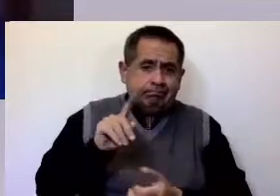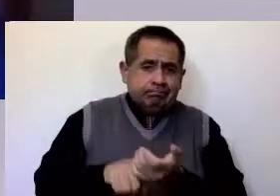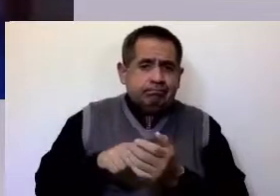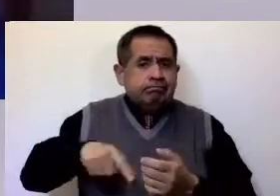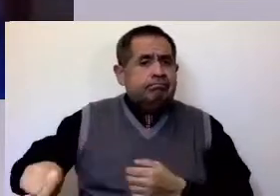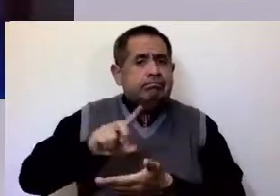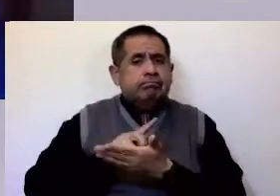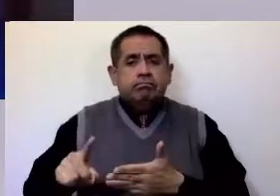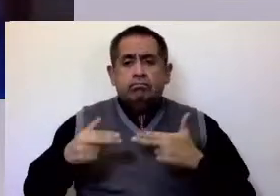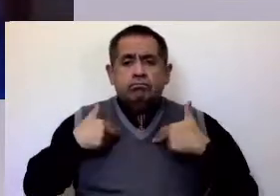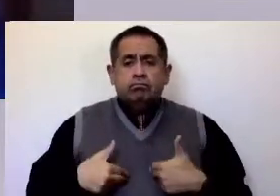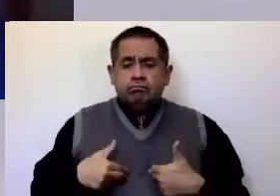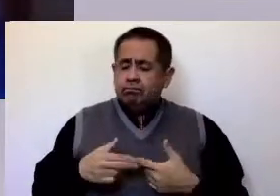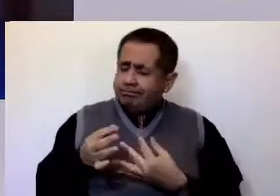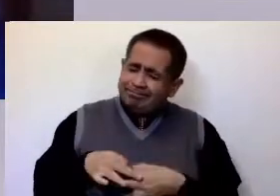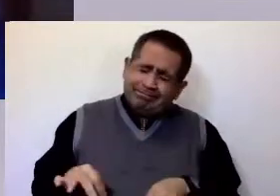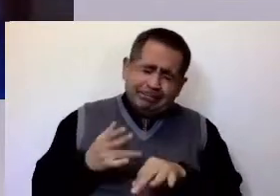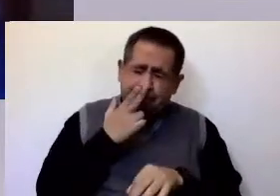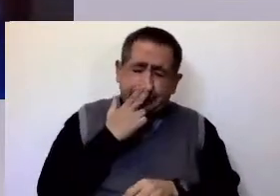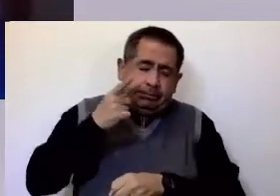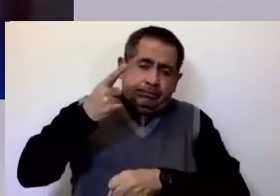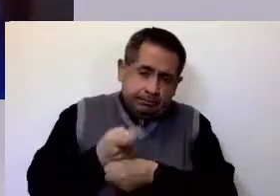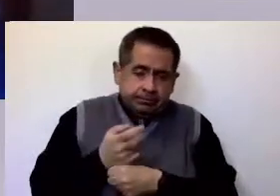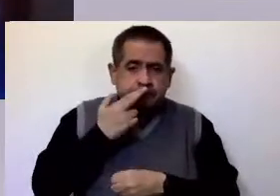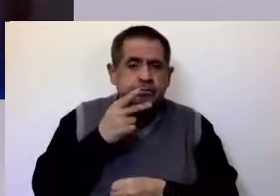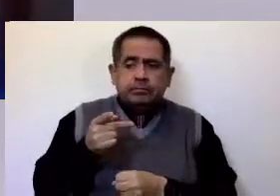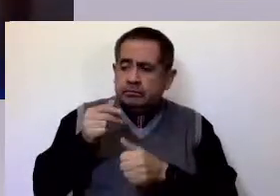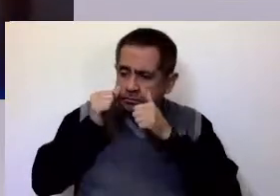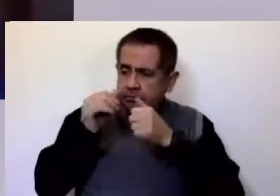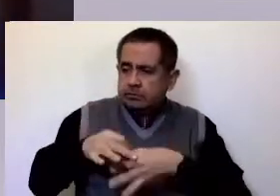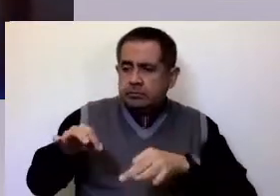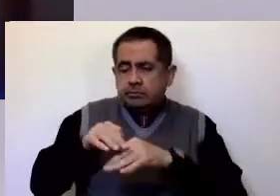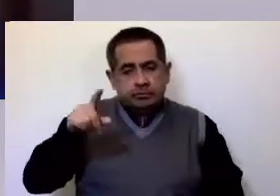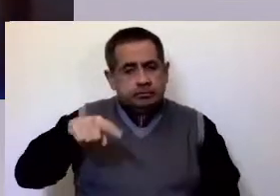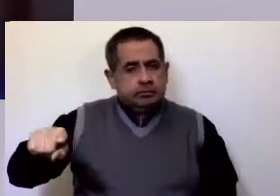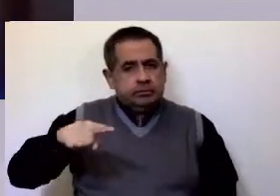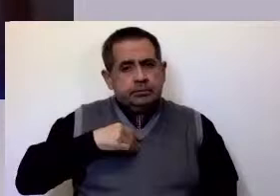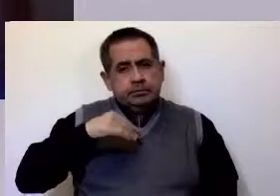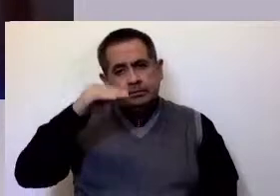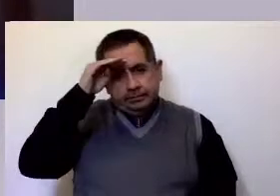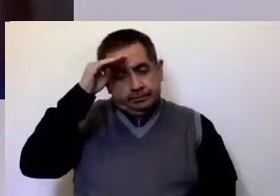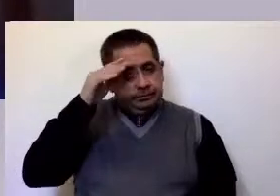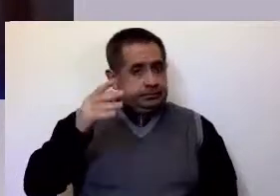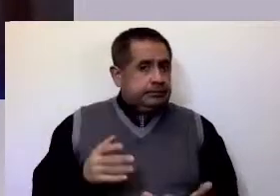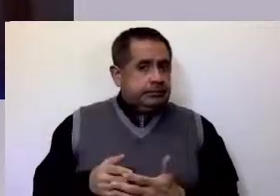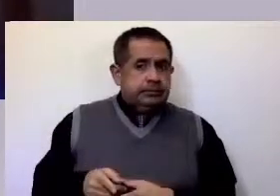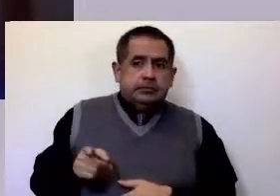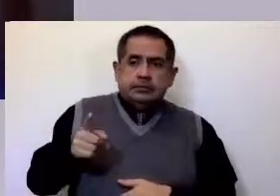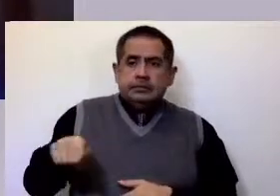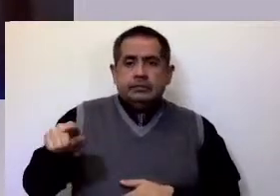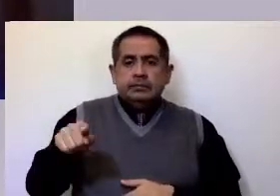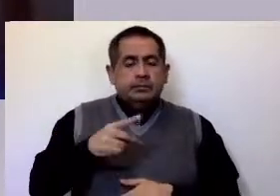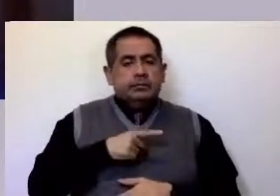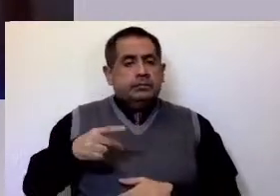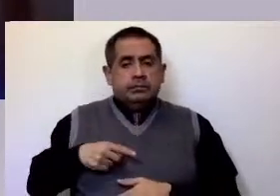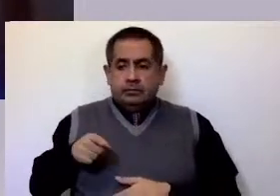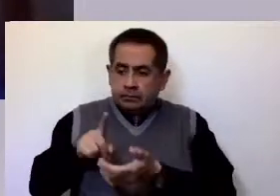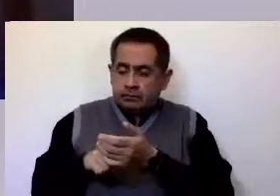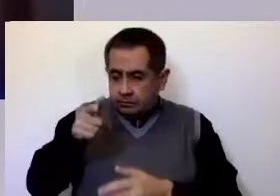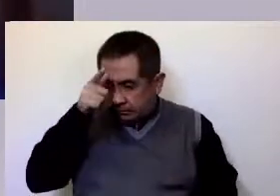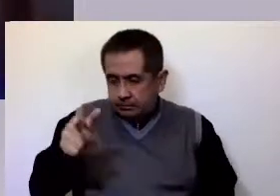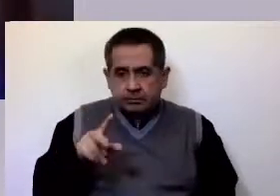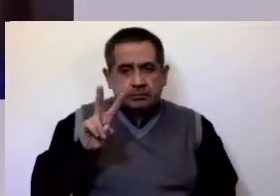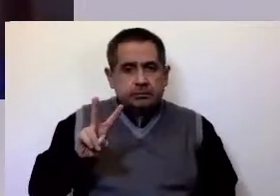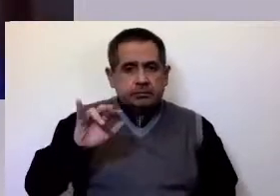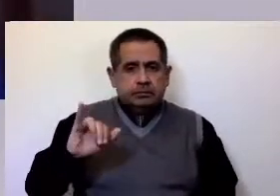nivel más alto de salud de los quejosos considerando que son bolsas portadores del vih por lo